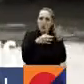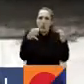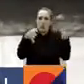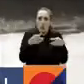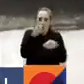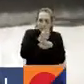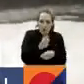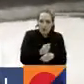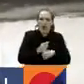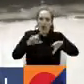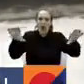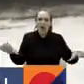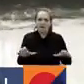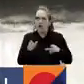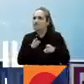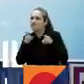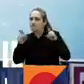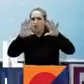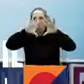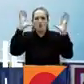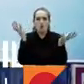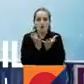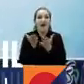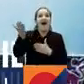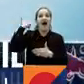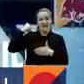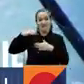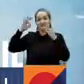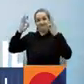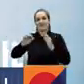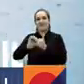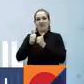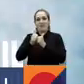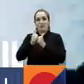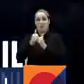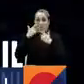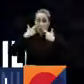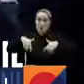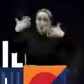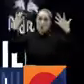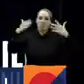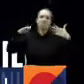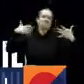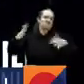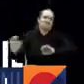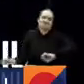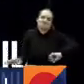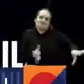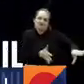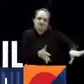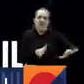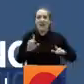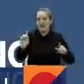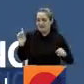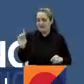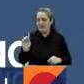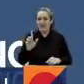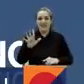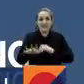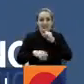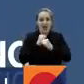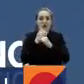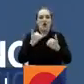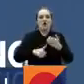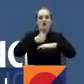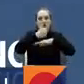cumplimiento de los eventos de la disciplina que practicó y de la que fue referente durante más de 15 años. A él, éxitos.